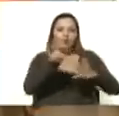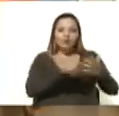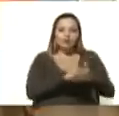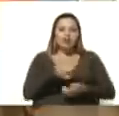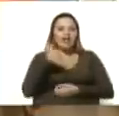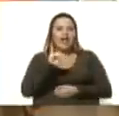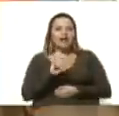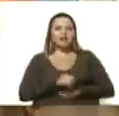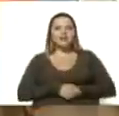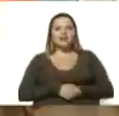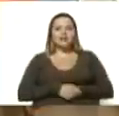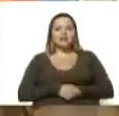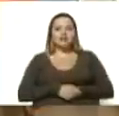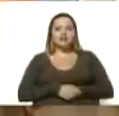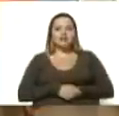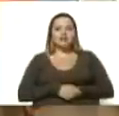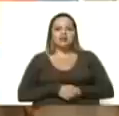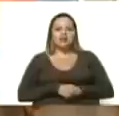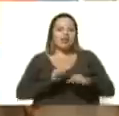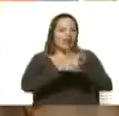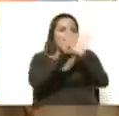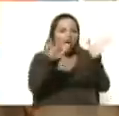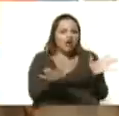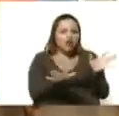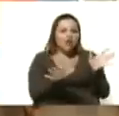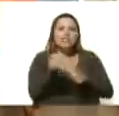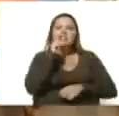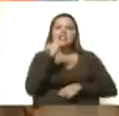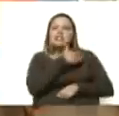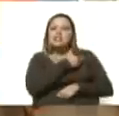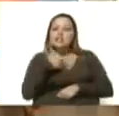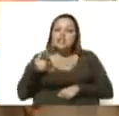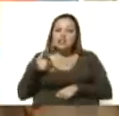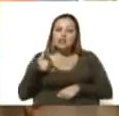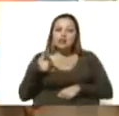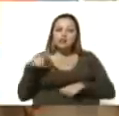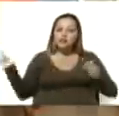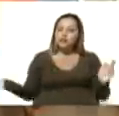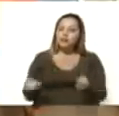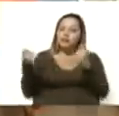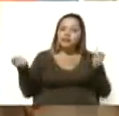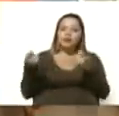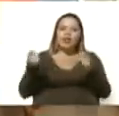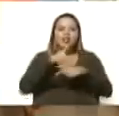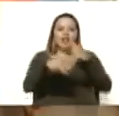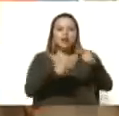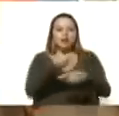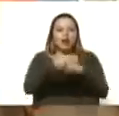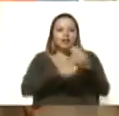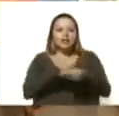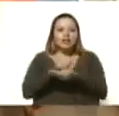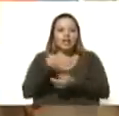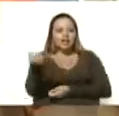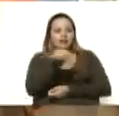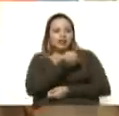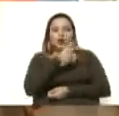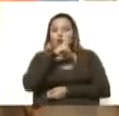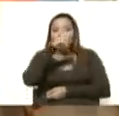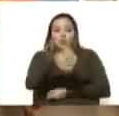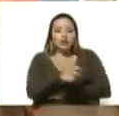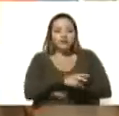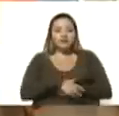quedaron totalmente al descubierto quienes quisieron patrocinar, luego de haber cometido tan abominable